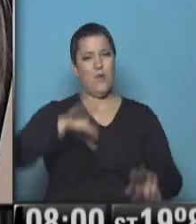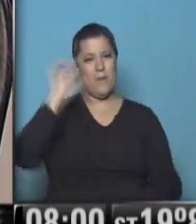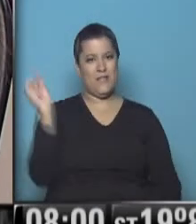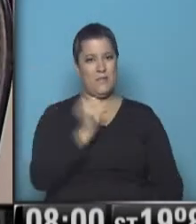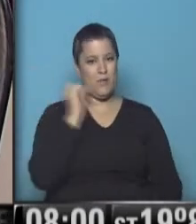nuestros títulos